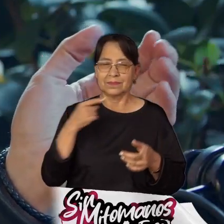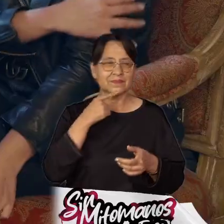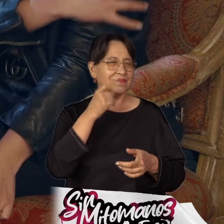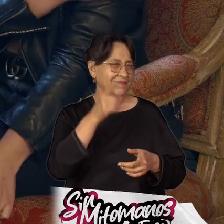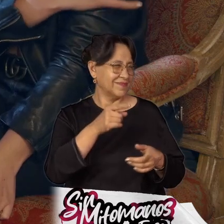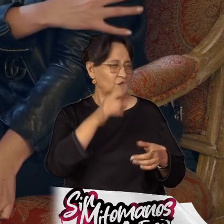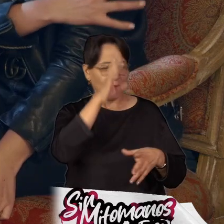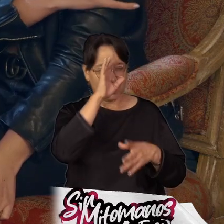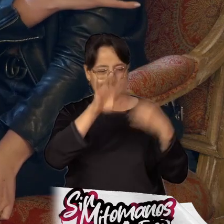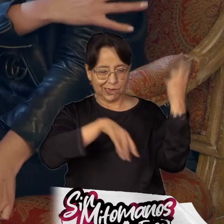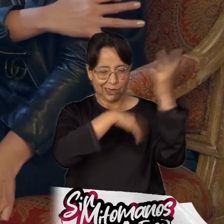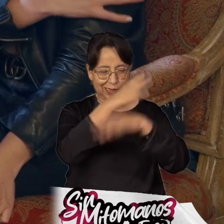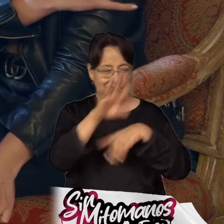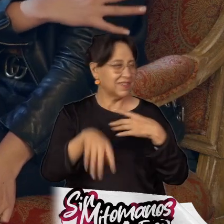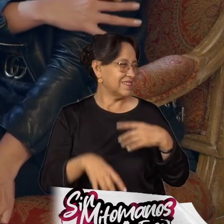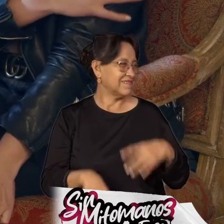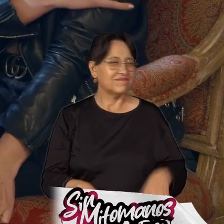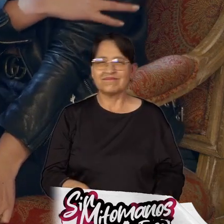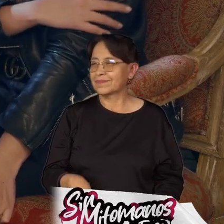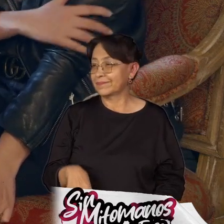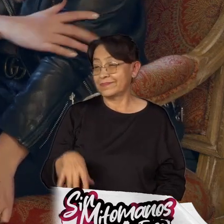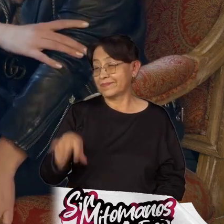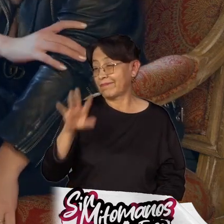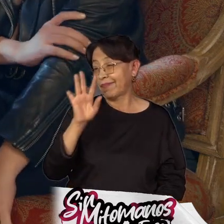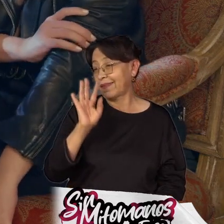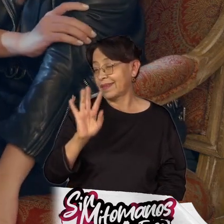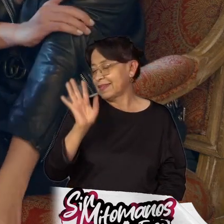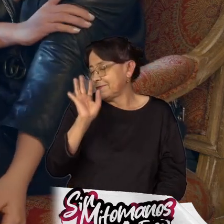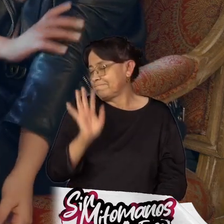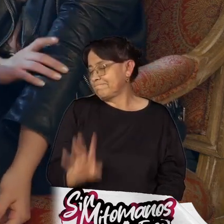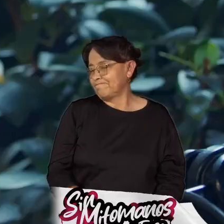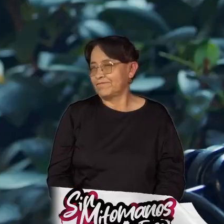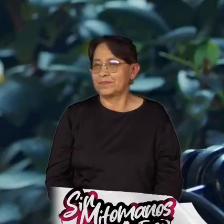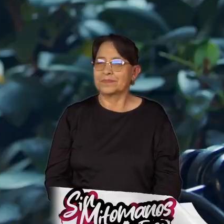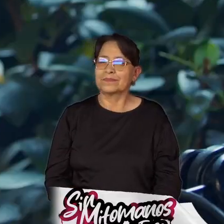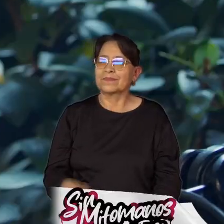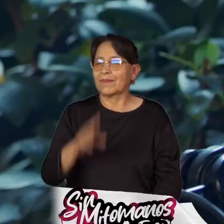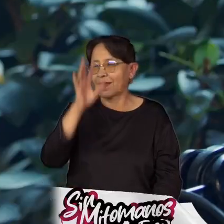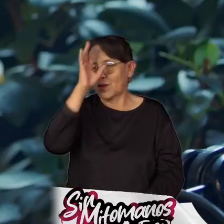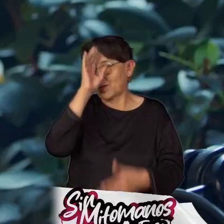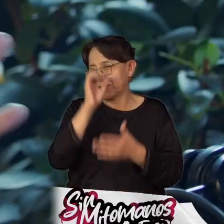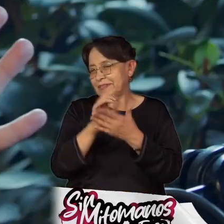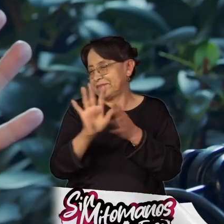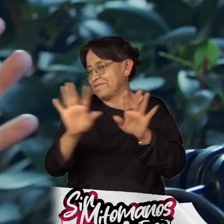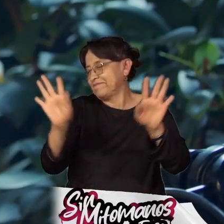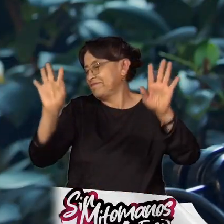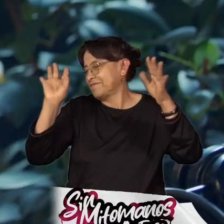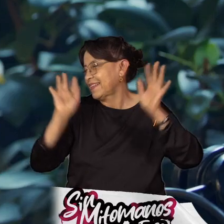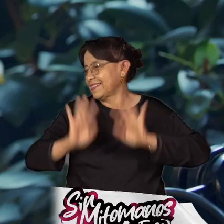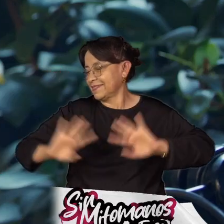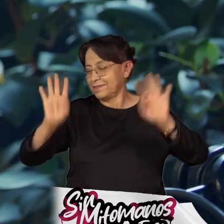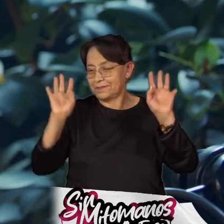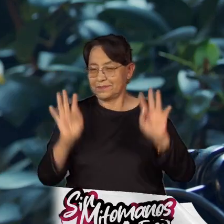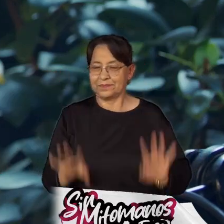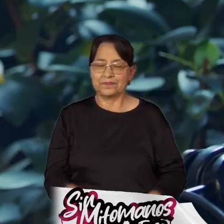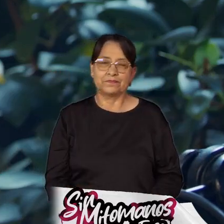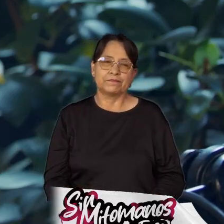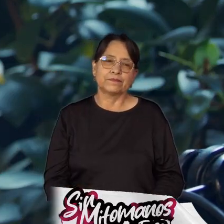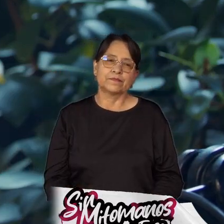contra. Mezcolanzas de una y de la otra. Eso, bueno, es lo que decimos, esto atañe a la opinión y ahí lo vamos a